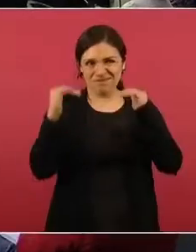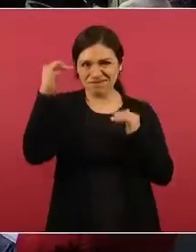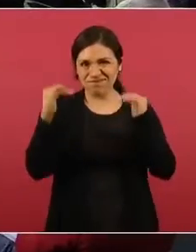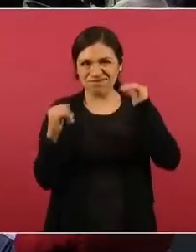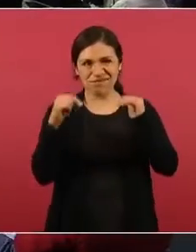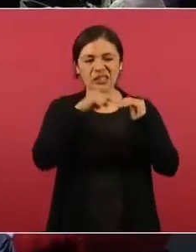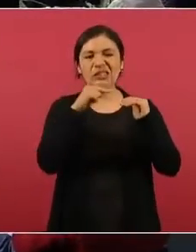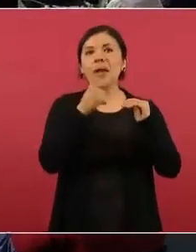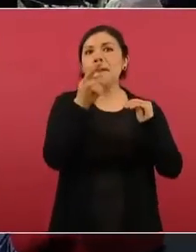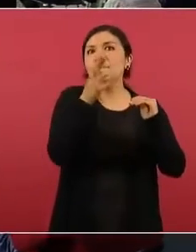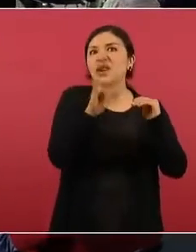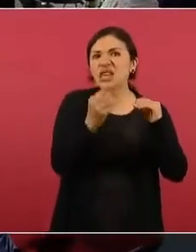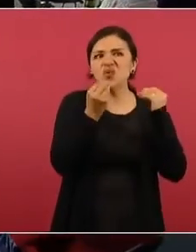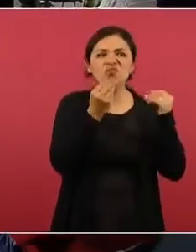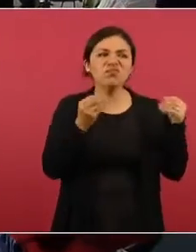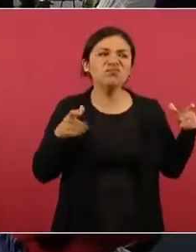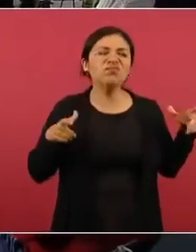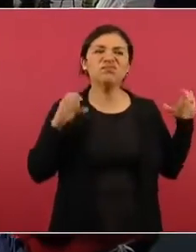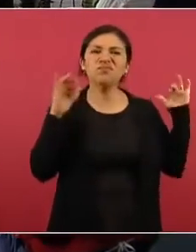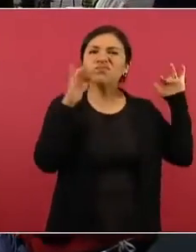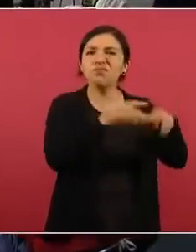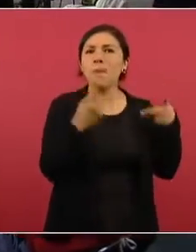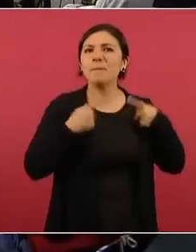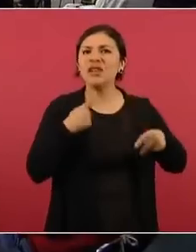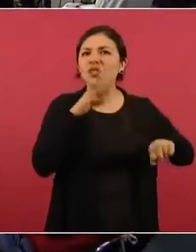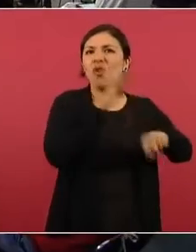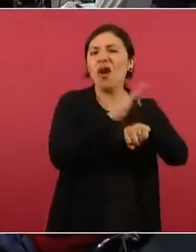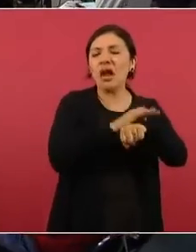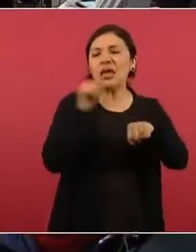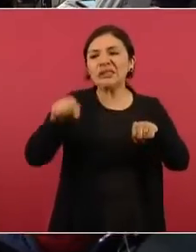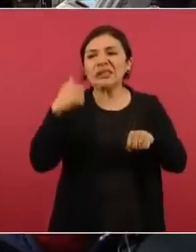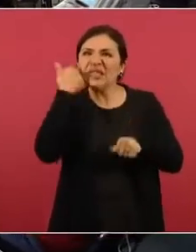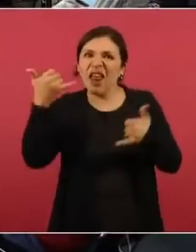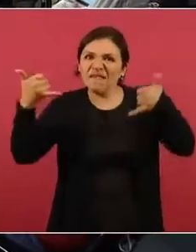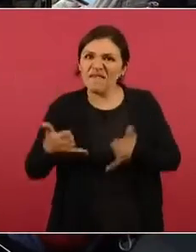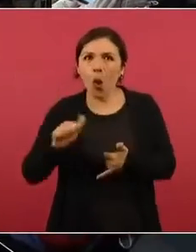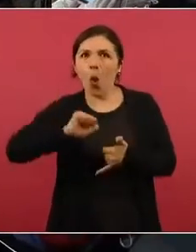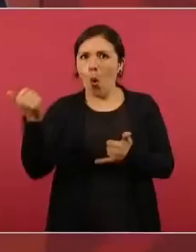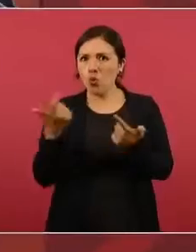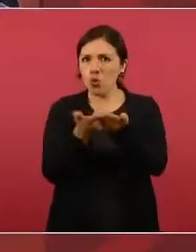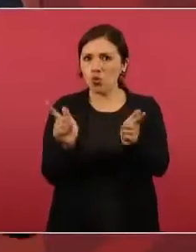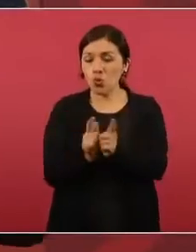opositor al PRI. El PAN,